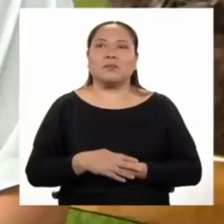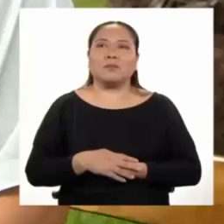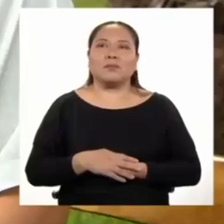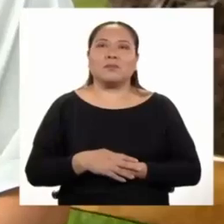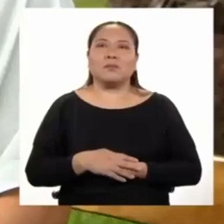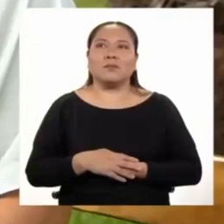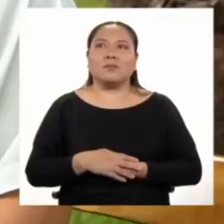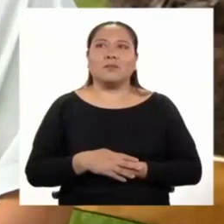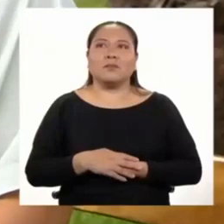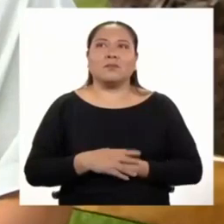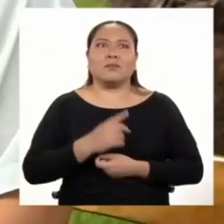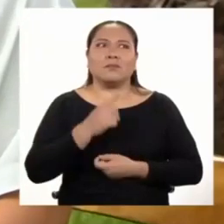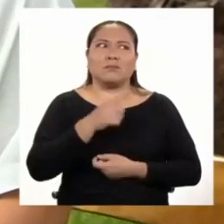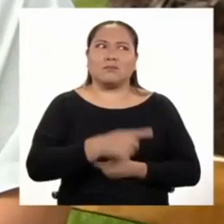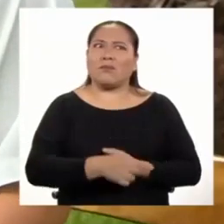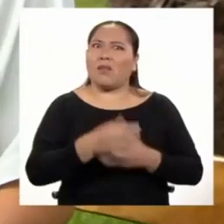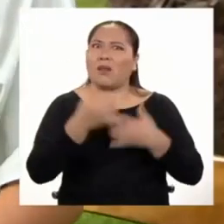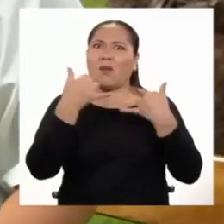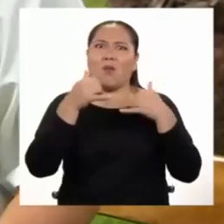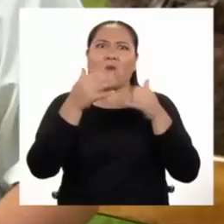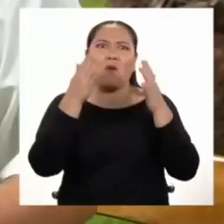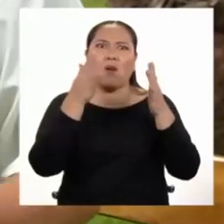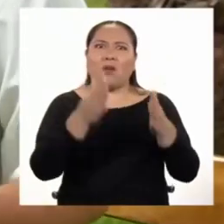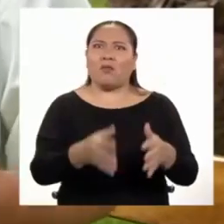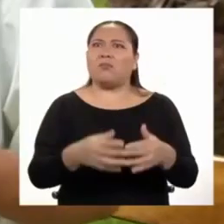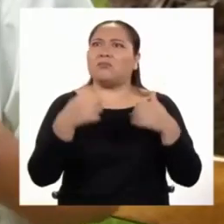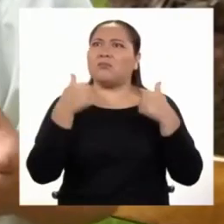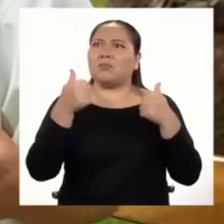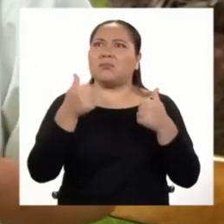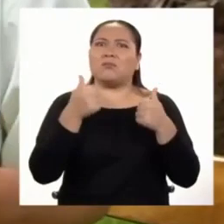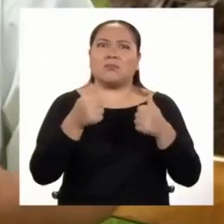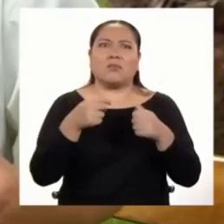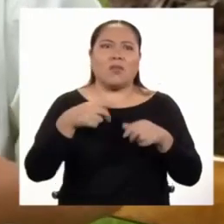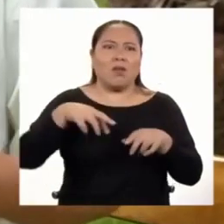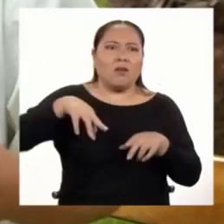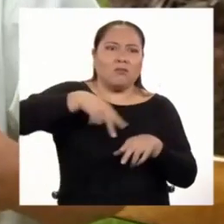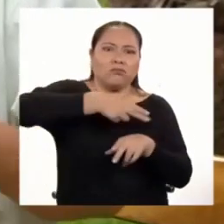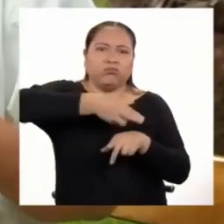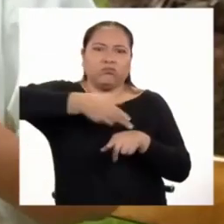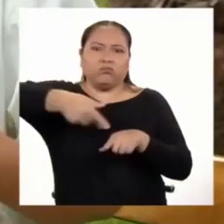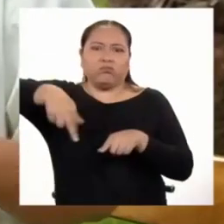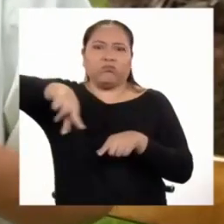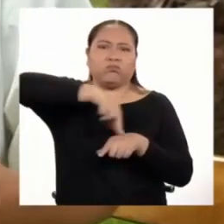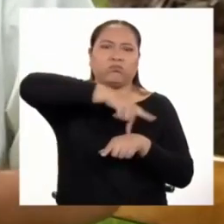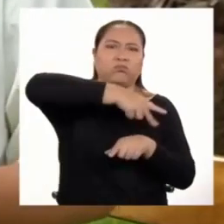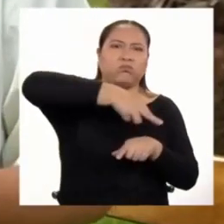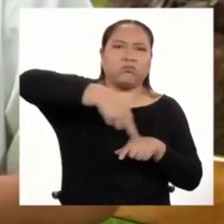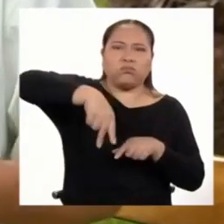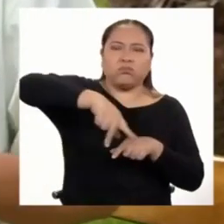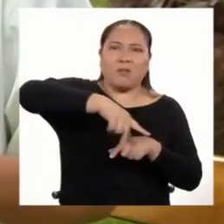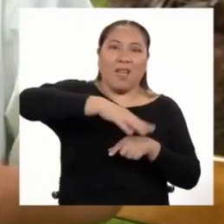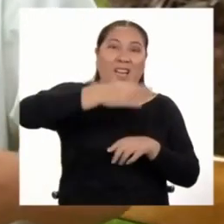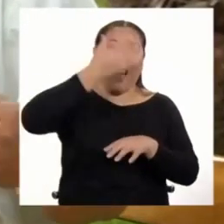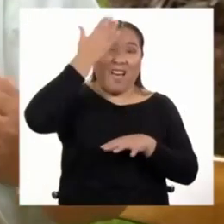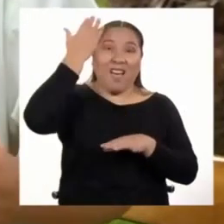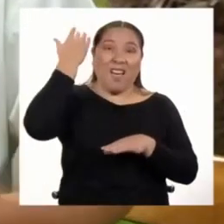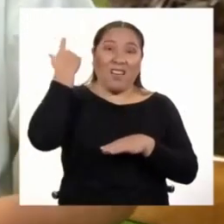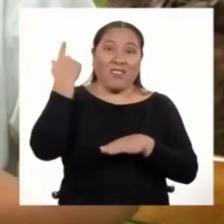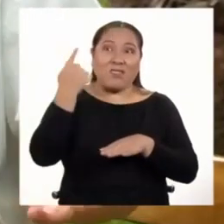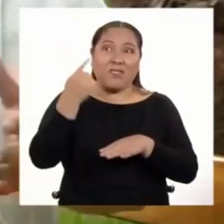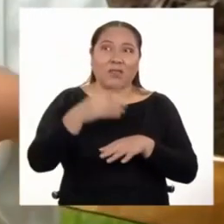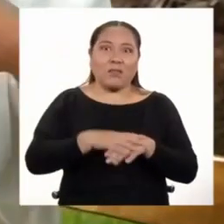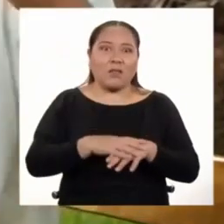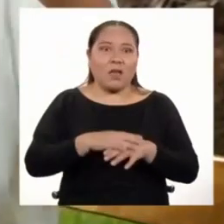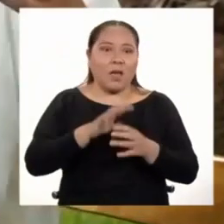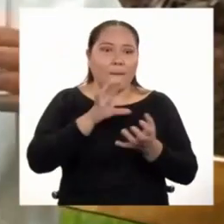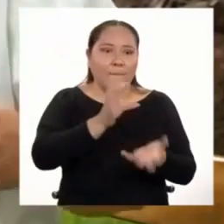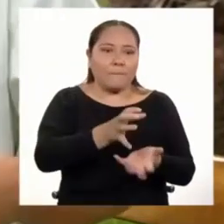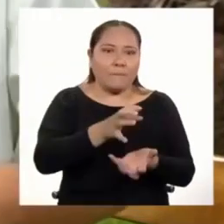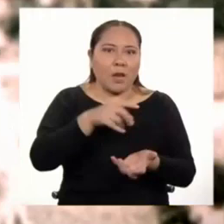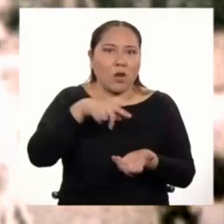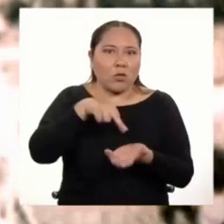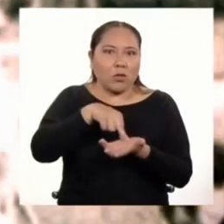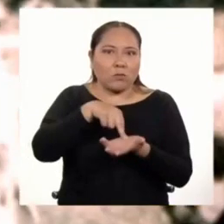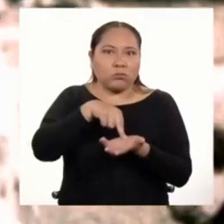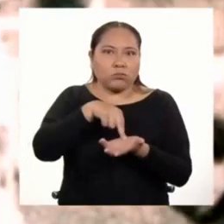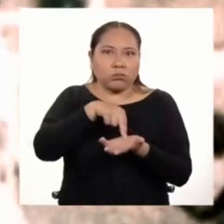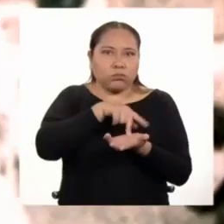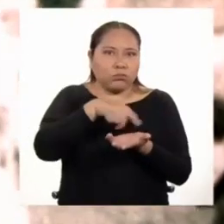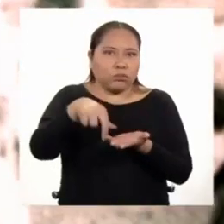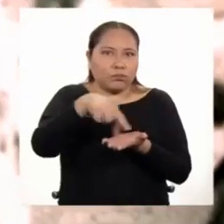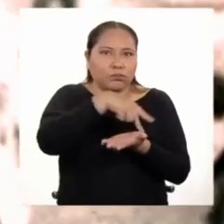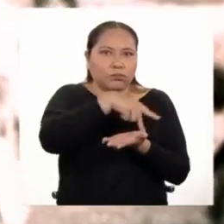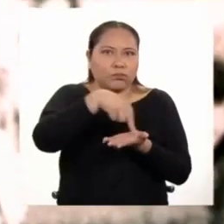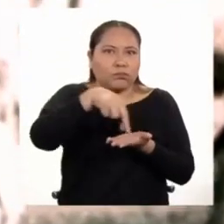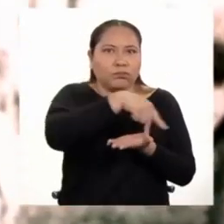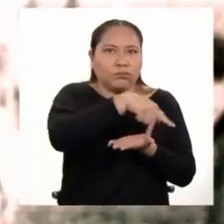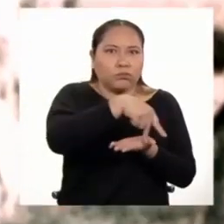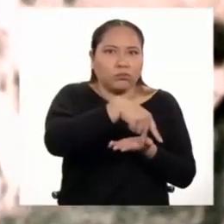Sí, era un jugador extraordinario, ¿no? Dueño de una cintura endiablada, de eso que había antes, ¿no es cierto? Que paraba la pelota y... Pero además